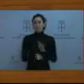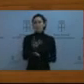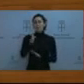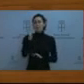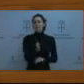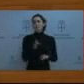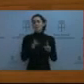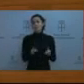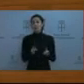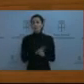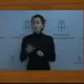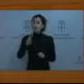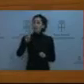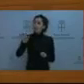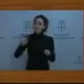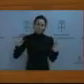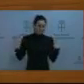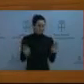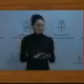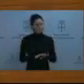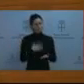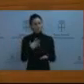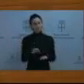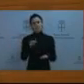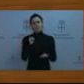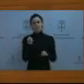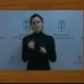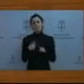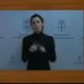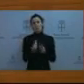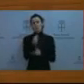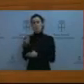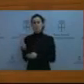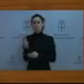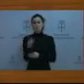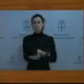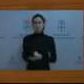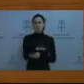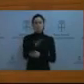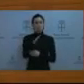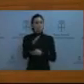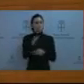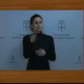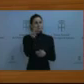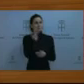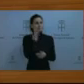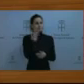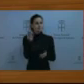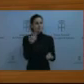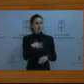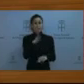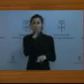en el ámbito de la Unión Europea. Es decir, pueden existir productos no locales que cumplan con esos requisitos, tanto medioambientales